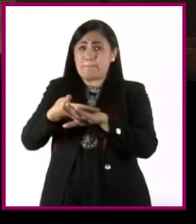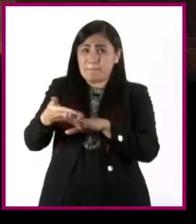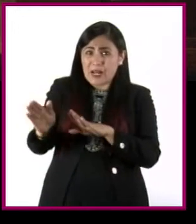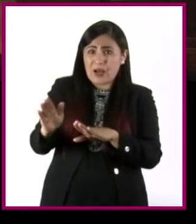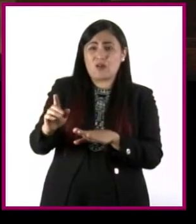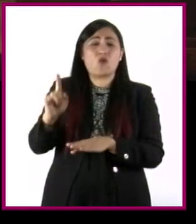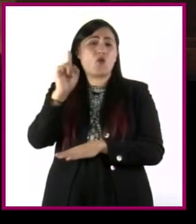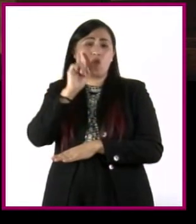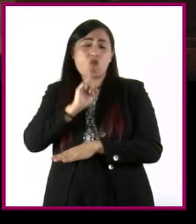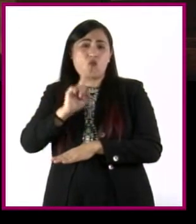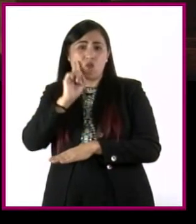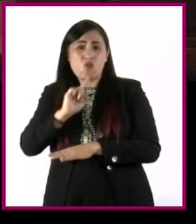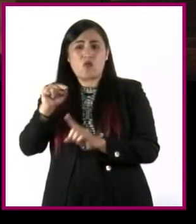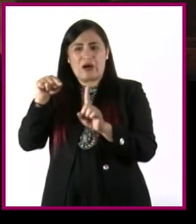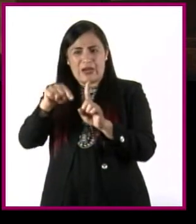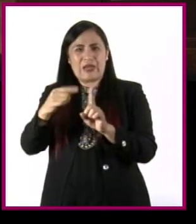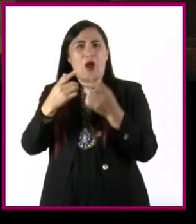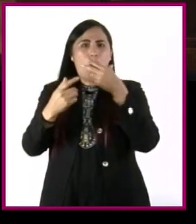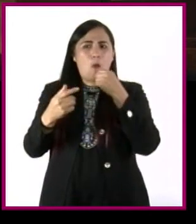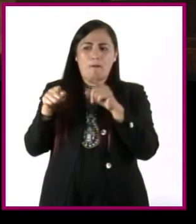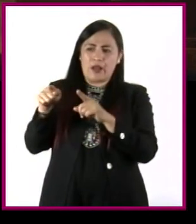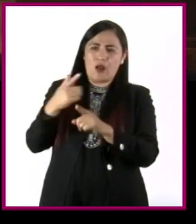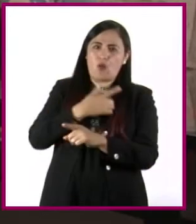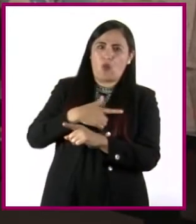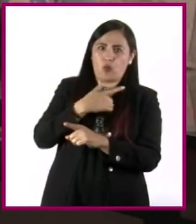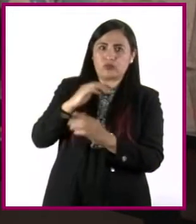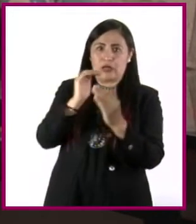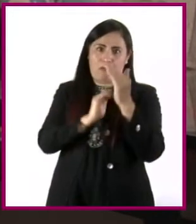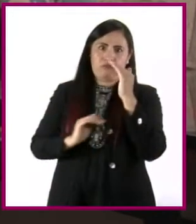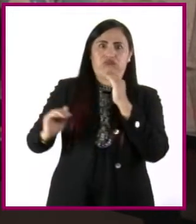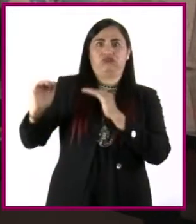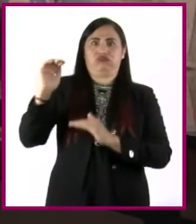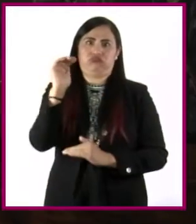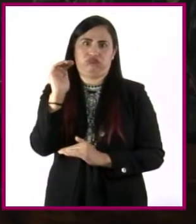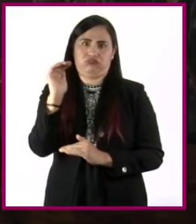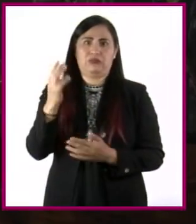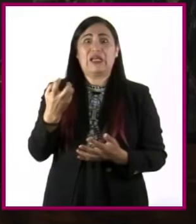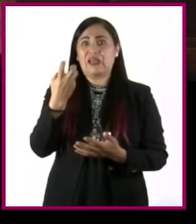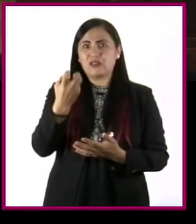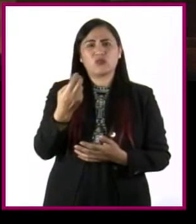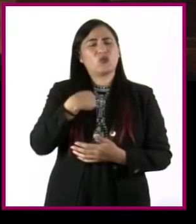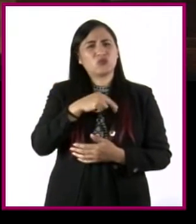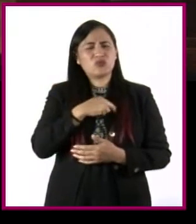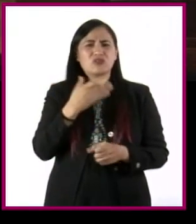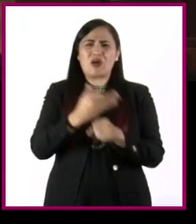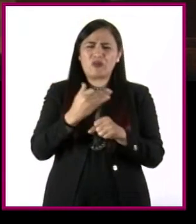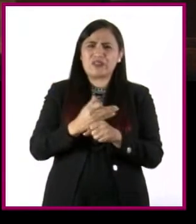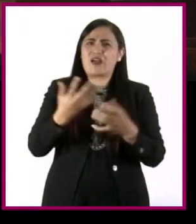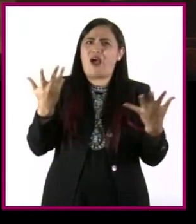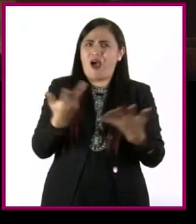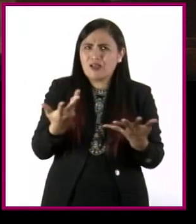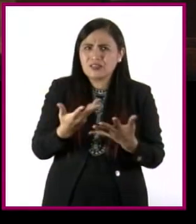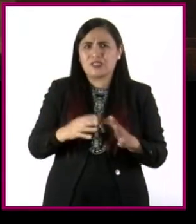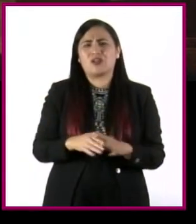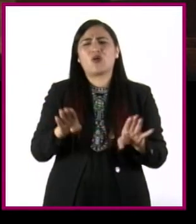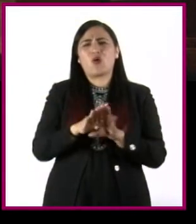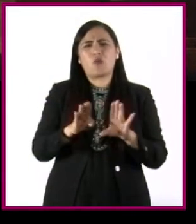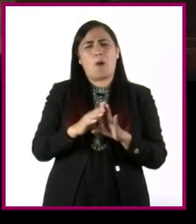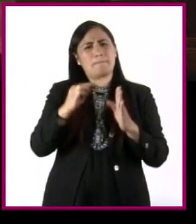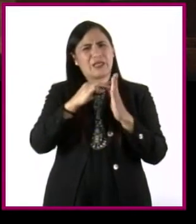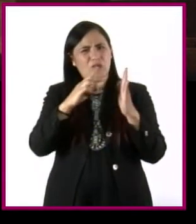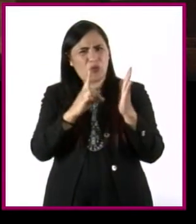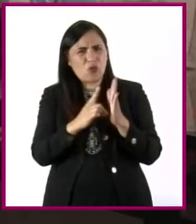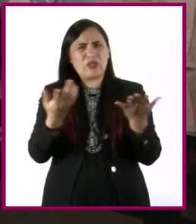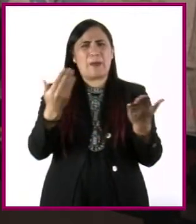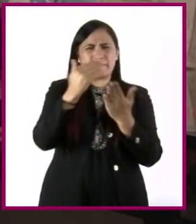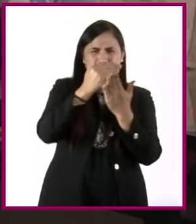heterosexual, entre otras cajas, parece ponerte por encima de todos. Pues tenemos que hacer algo. ¿Qué? Emprender estrategias para combatir